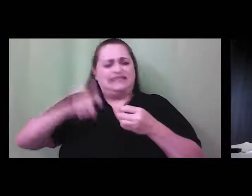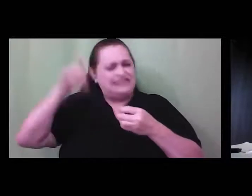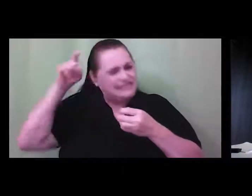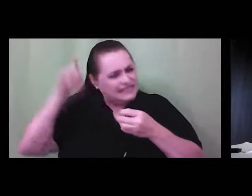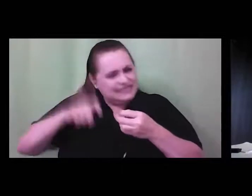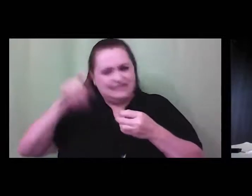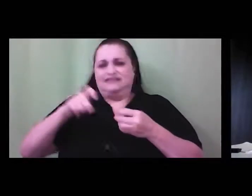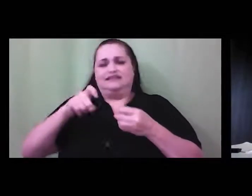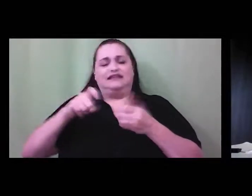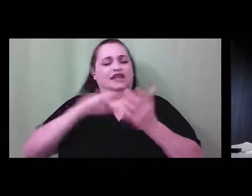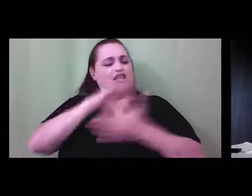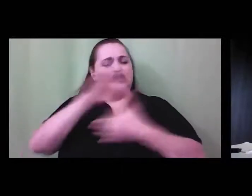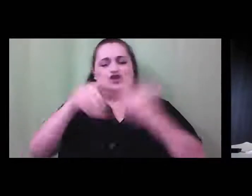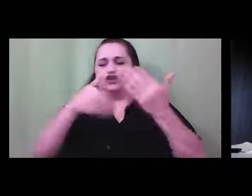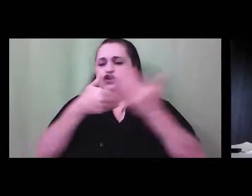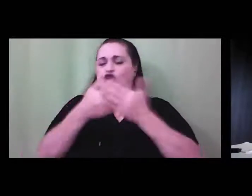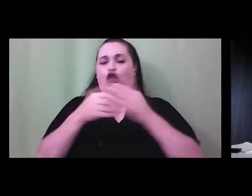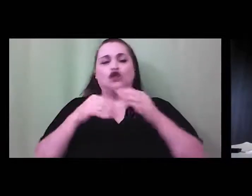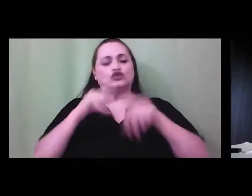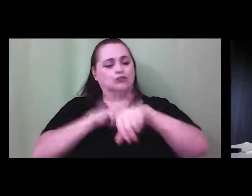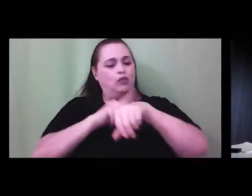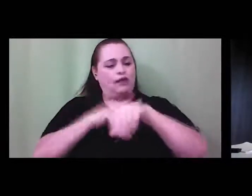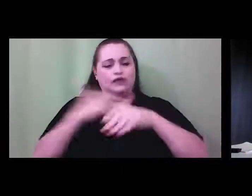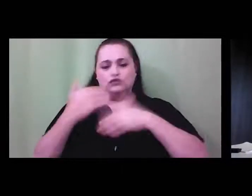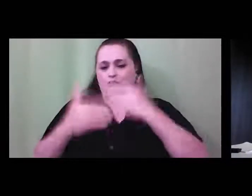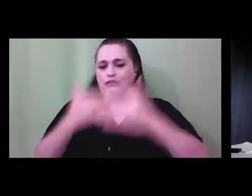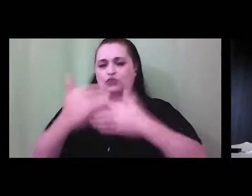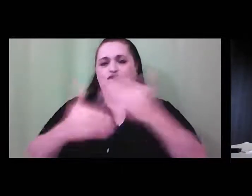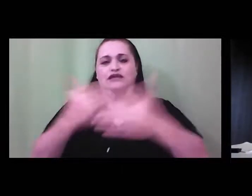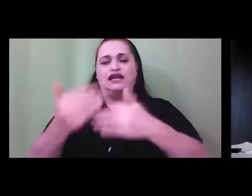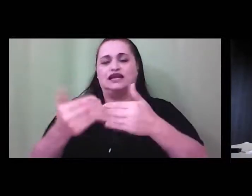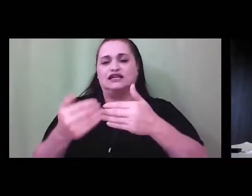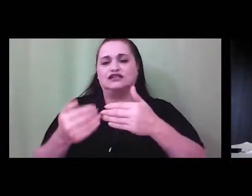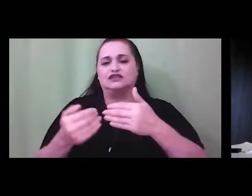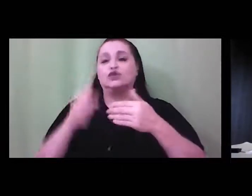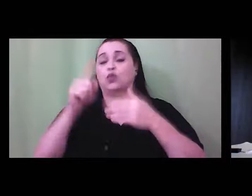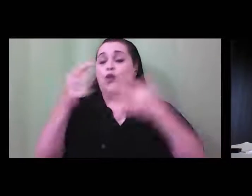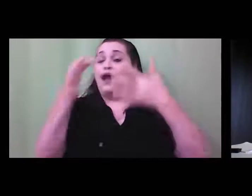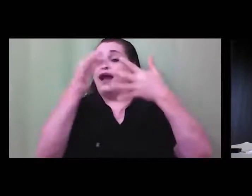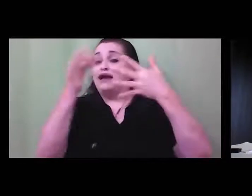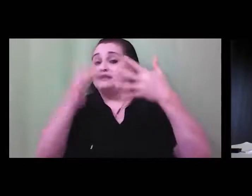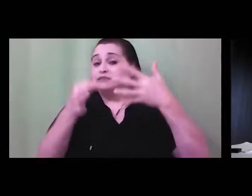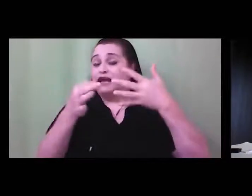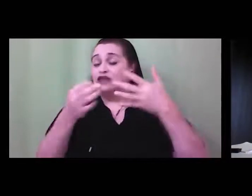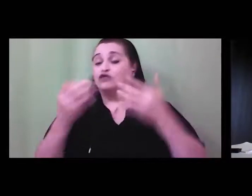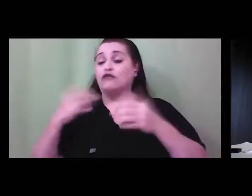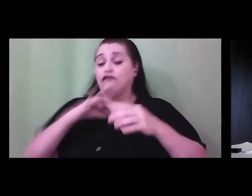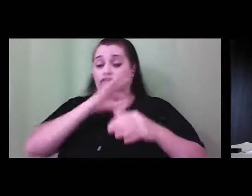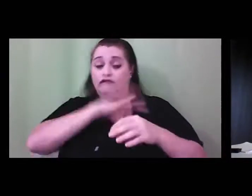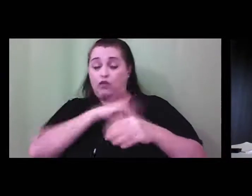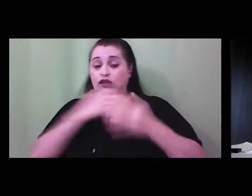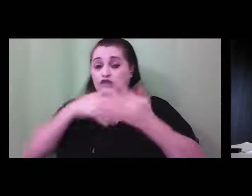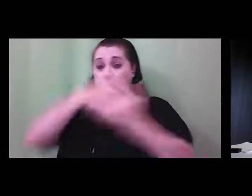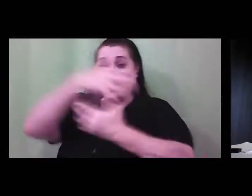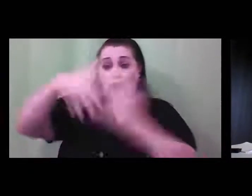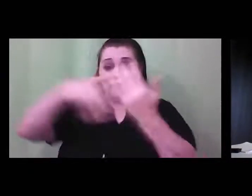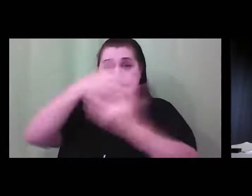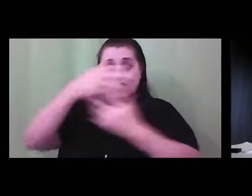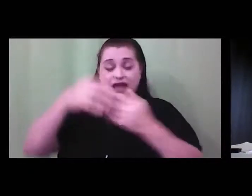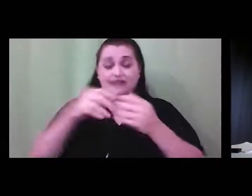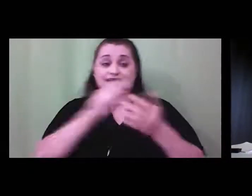en todos los momentos del proceso. Un aspecto que favorece la convivencia entre escuela y